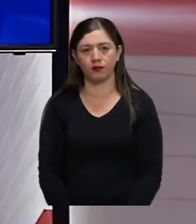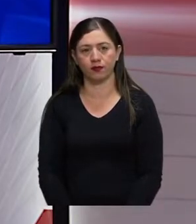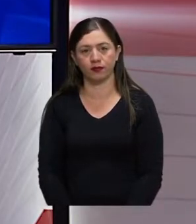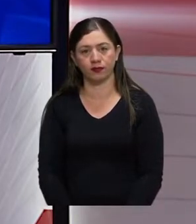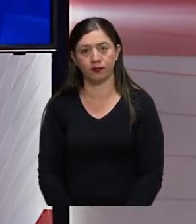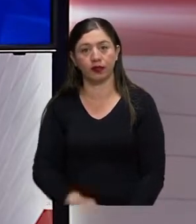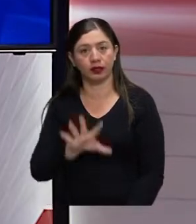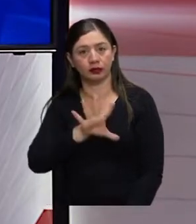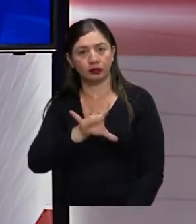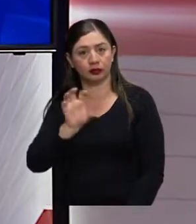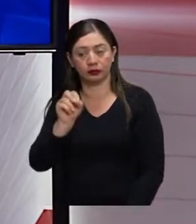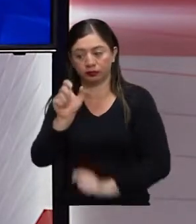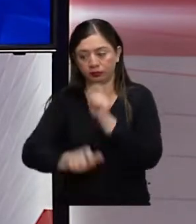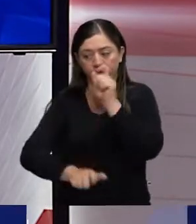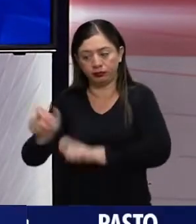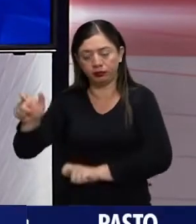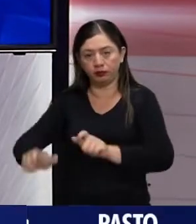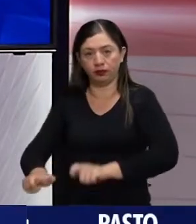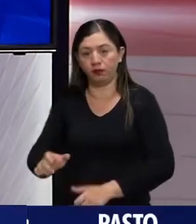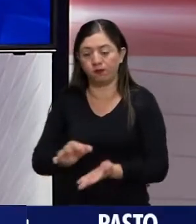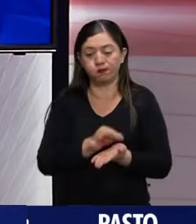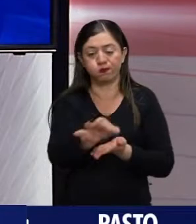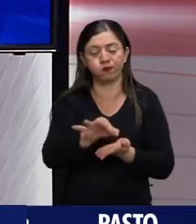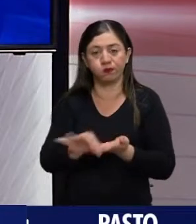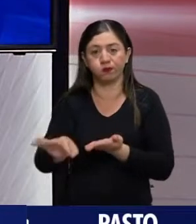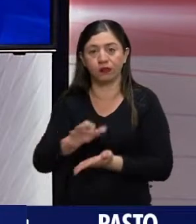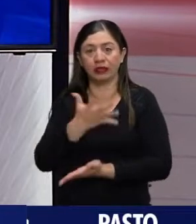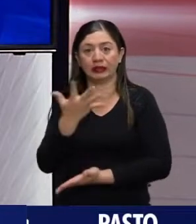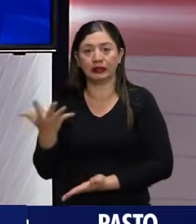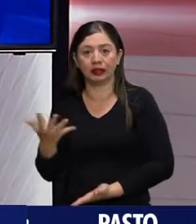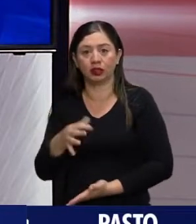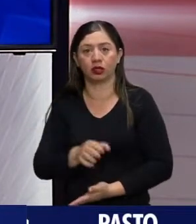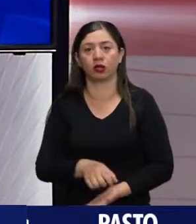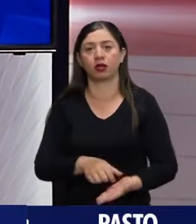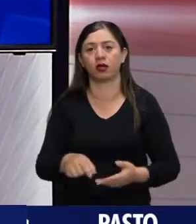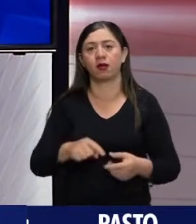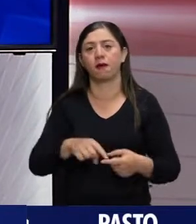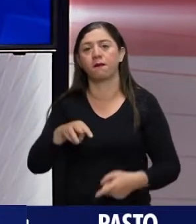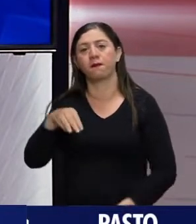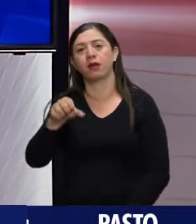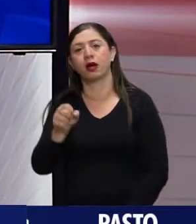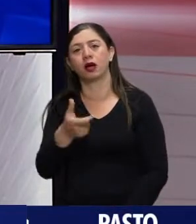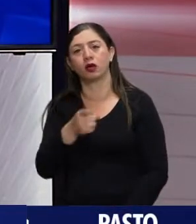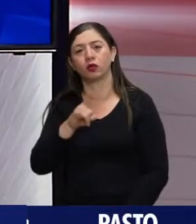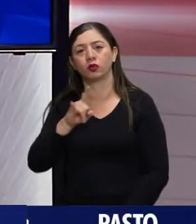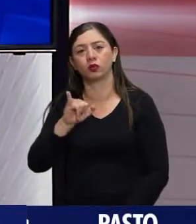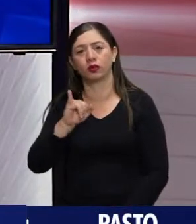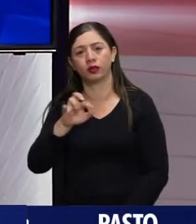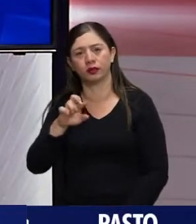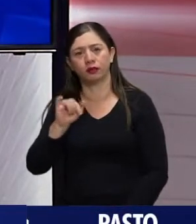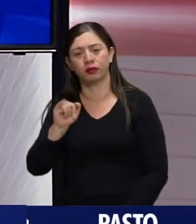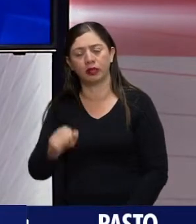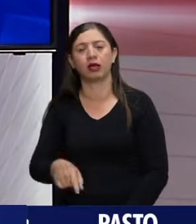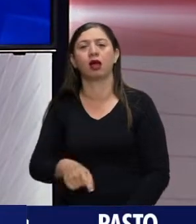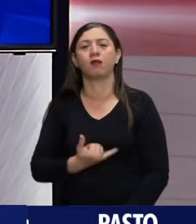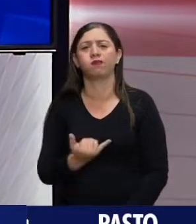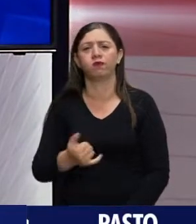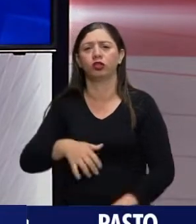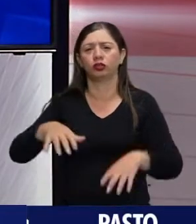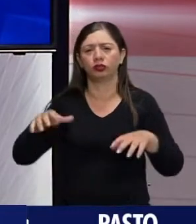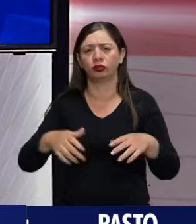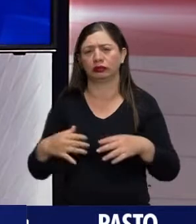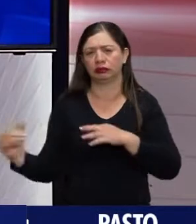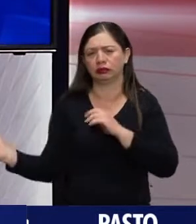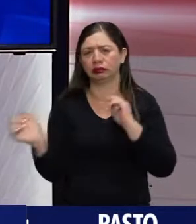más de 500 personas de 5 veredas de los municipios de maui y roberto payán tuvieron que huir de sus viviendas tras los fuertes combates